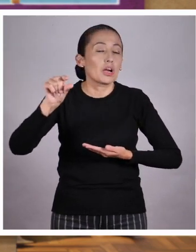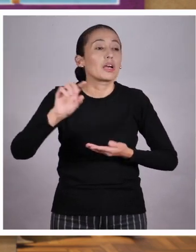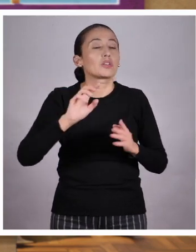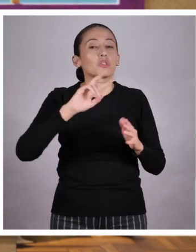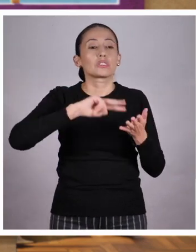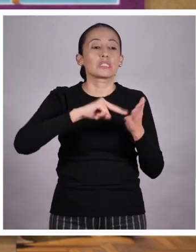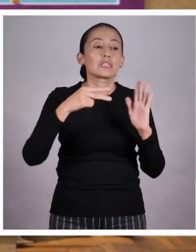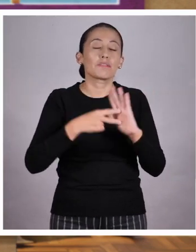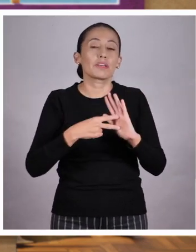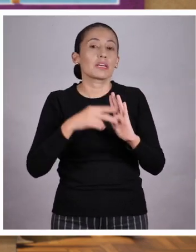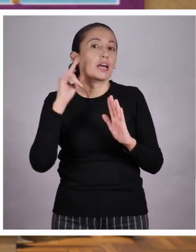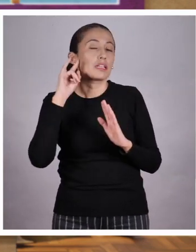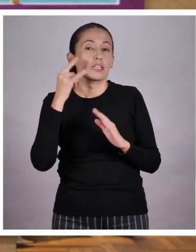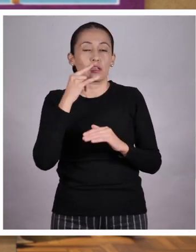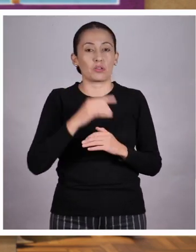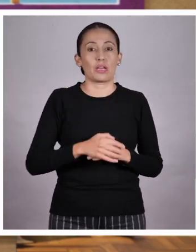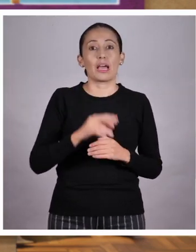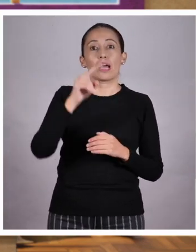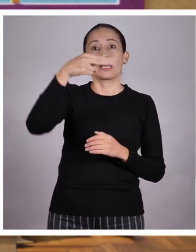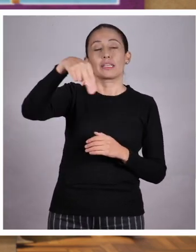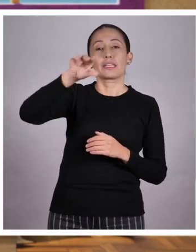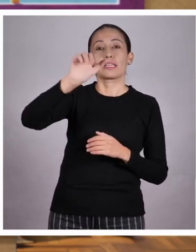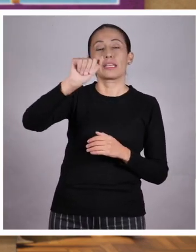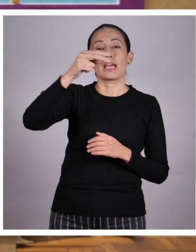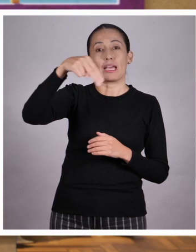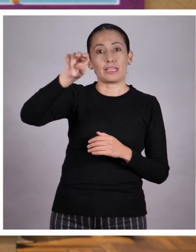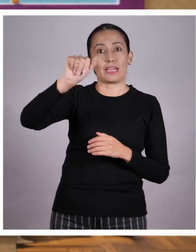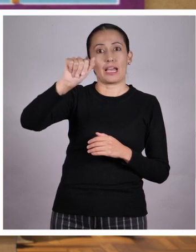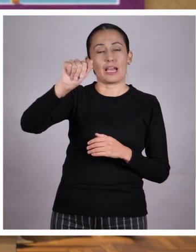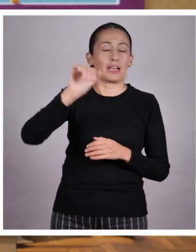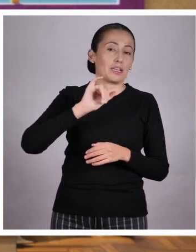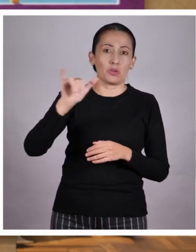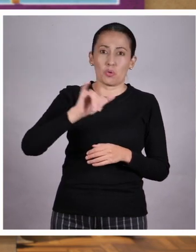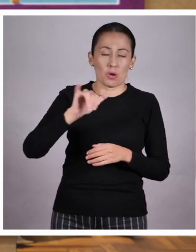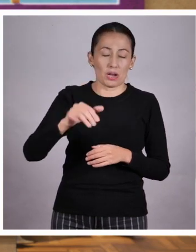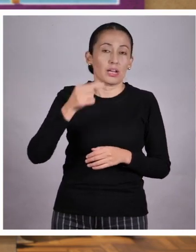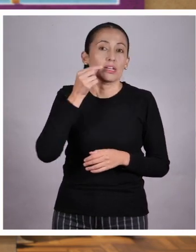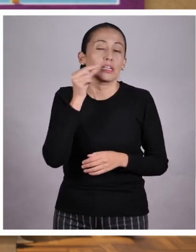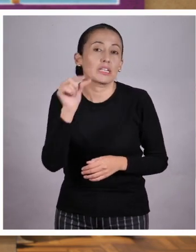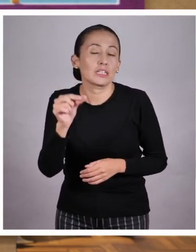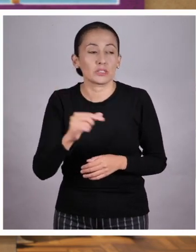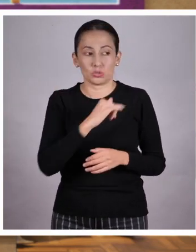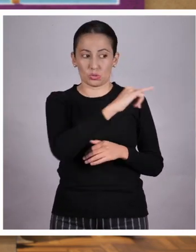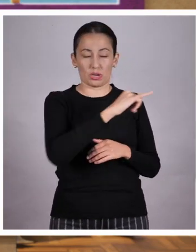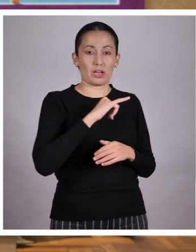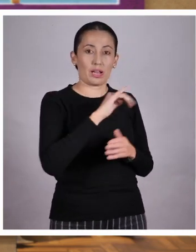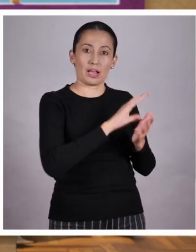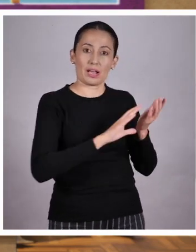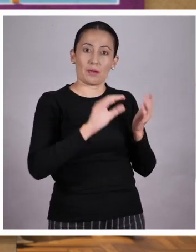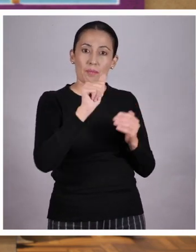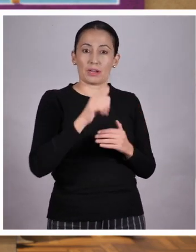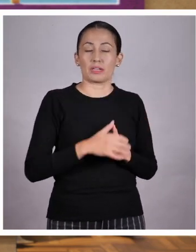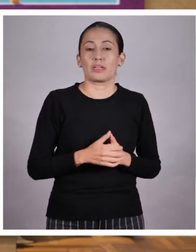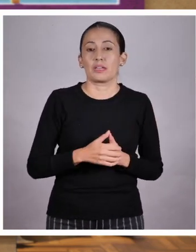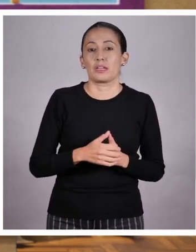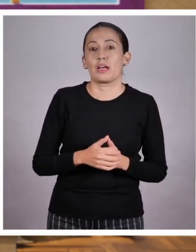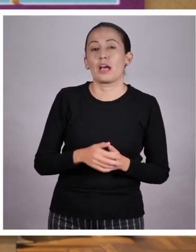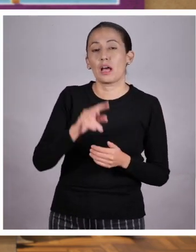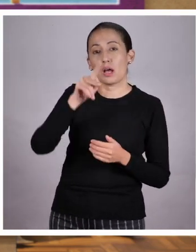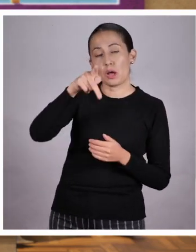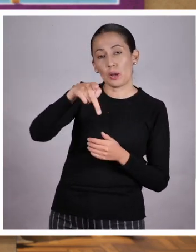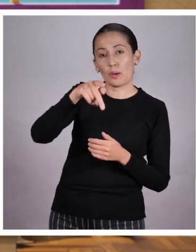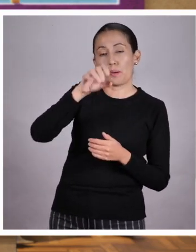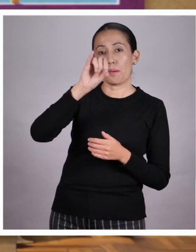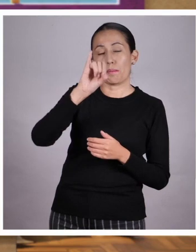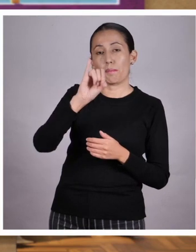Ah. Por ejemplo, ñaña es hermana, como mi hermana, tu mamá. Ay, sí, como mi mamá. Piti es